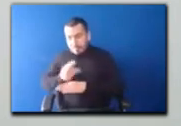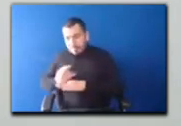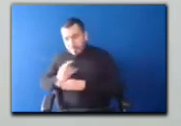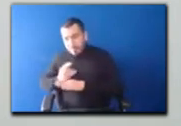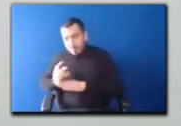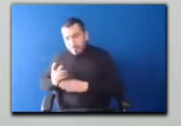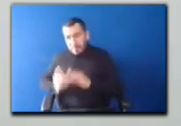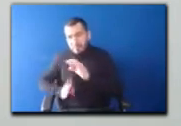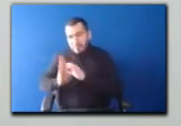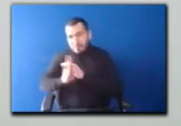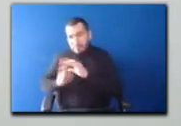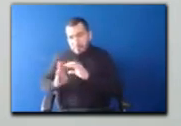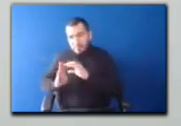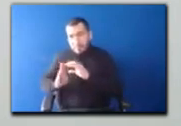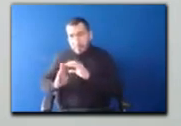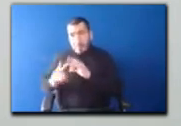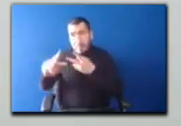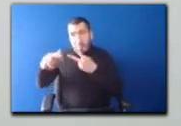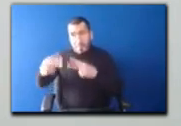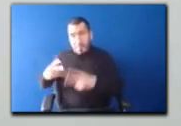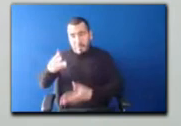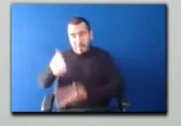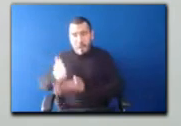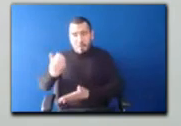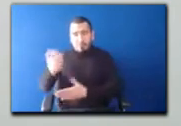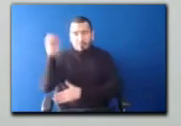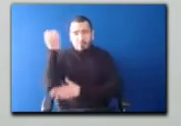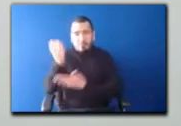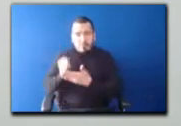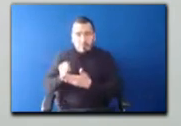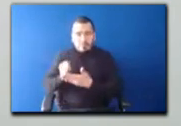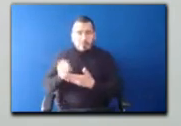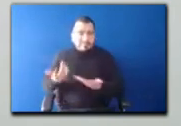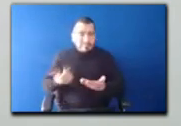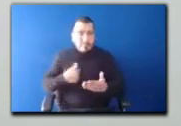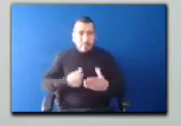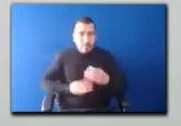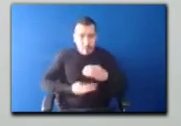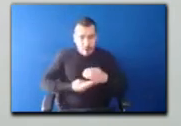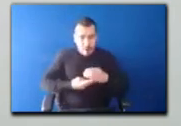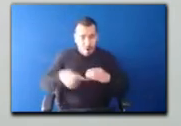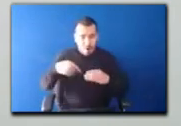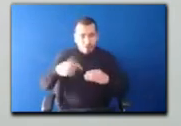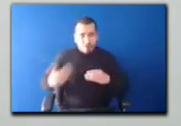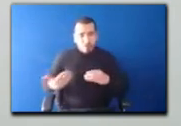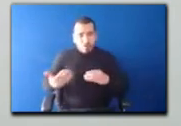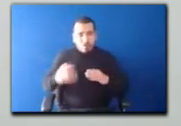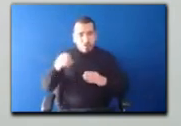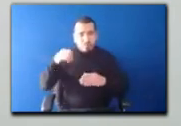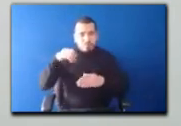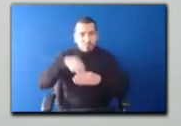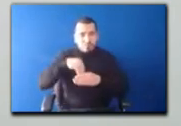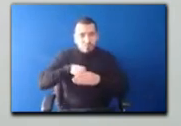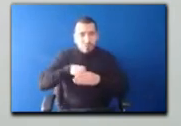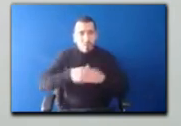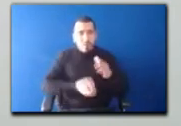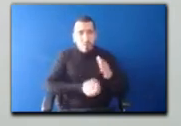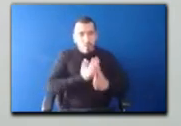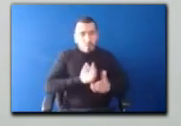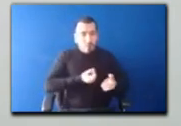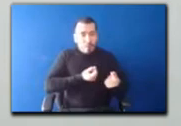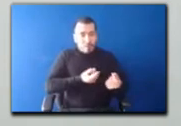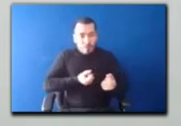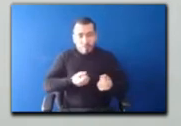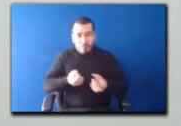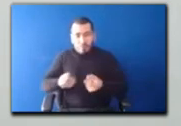Pero no porque sean criptoactivos, porque los ahorros solo pueden estar invertidos en ciertos tipos de productos. No pueden invertir los bancos